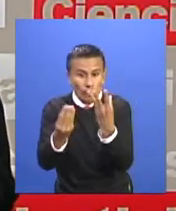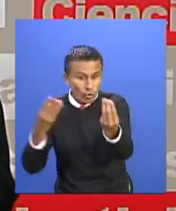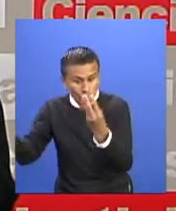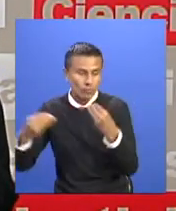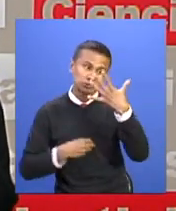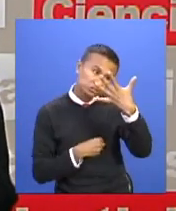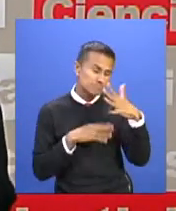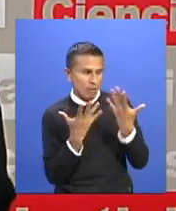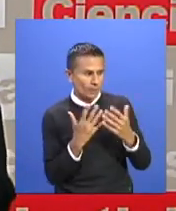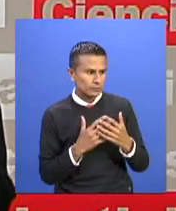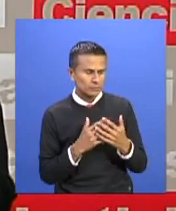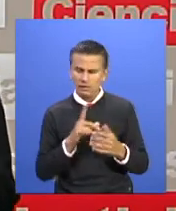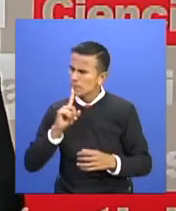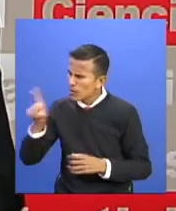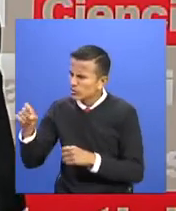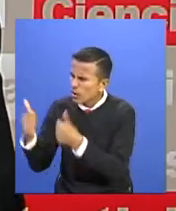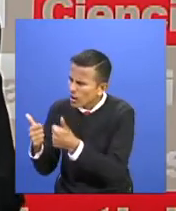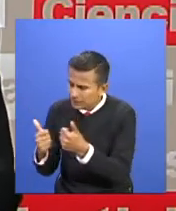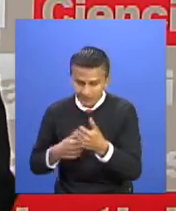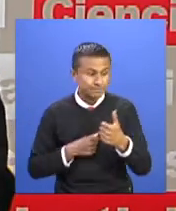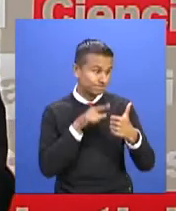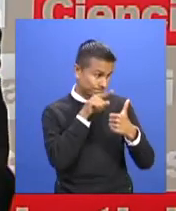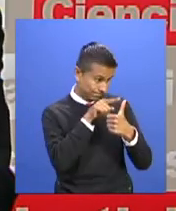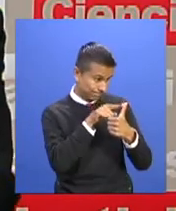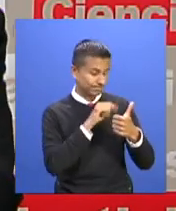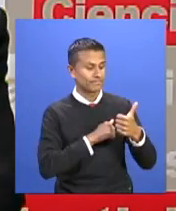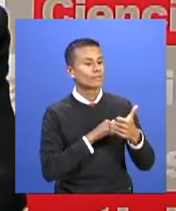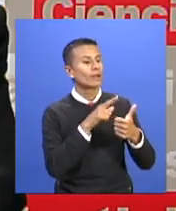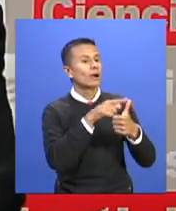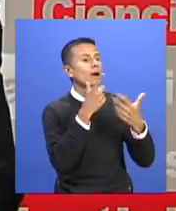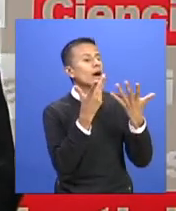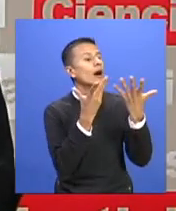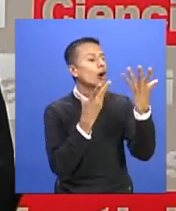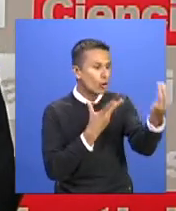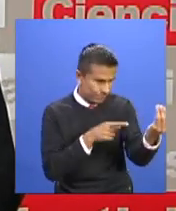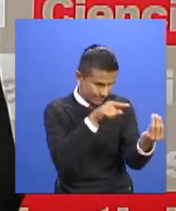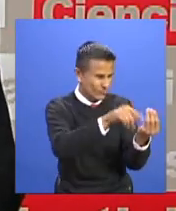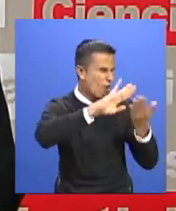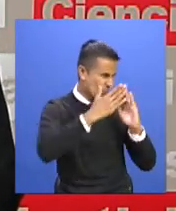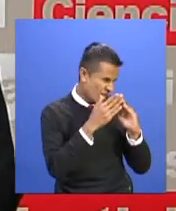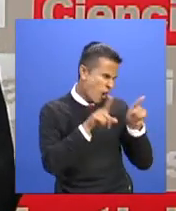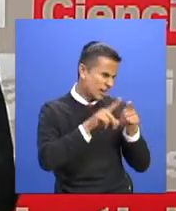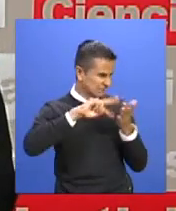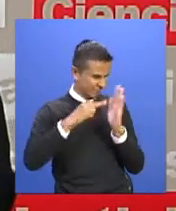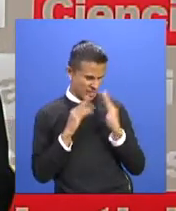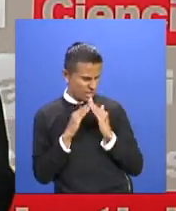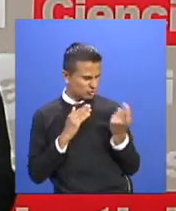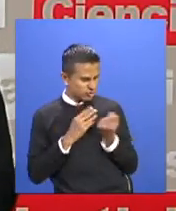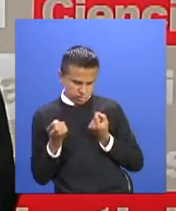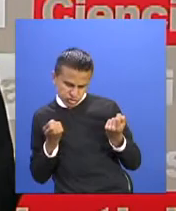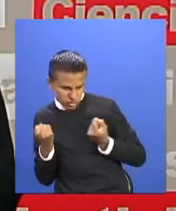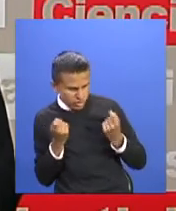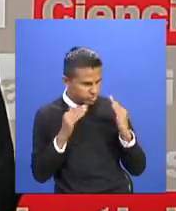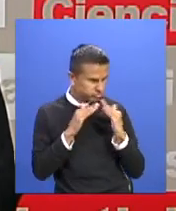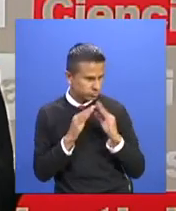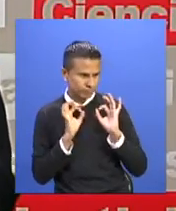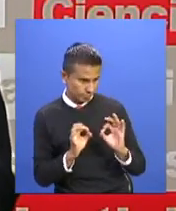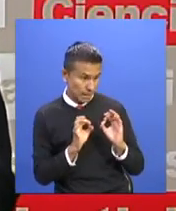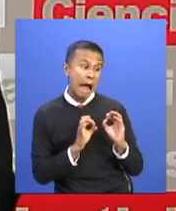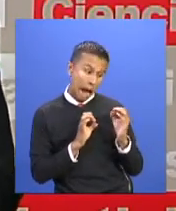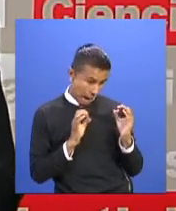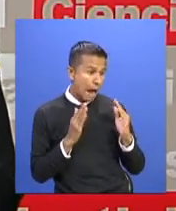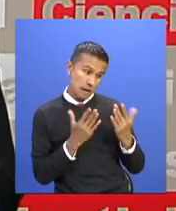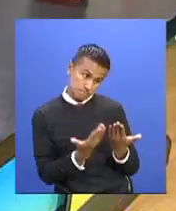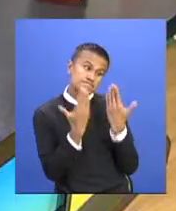grupos de interés. ¿Cuáles son esos? Por ejemplo, la comunidad que está cerca a donde queda la organización, los vecinos del barrio, ellos